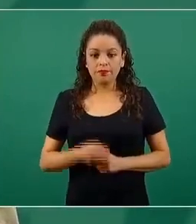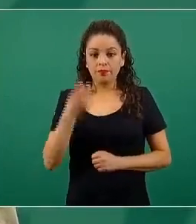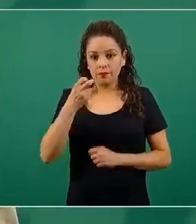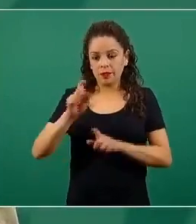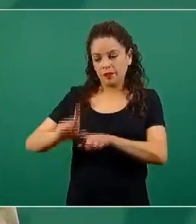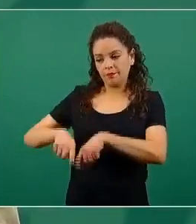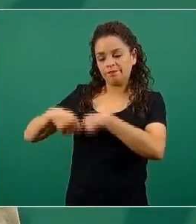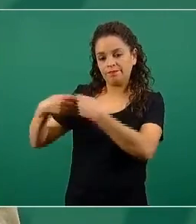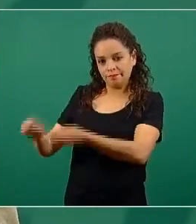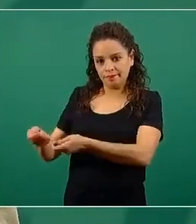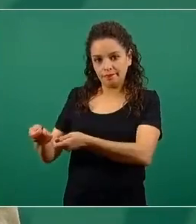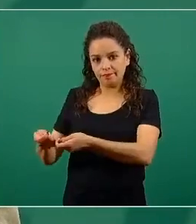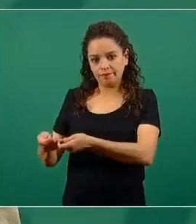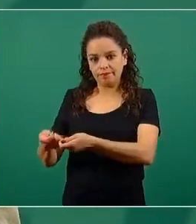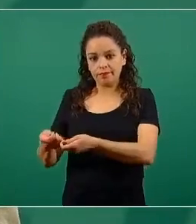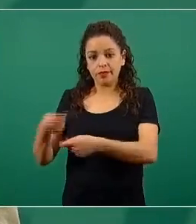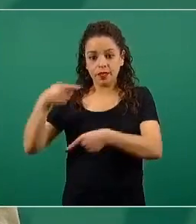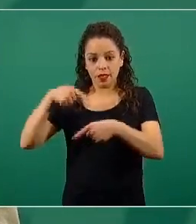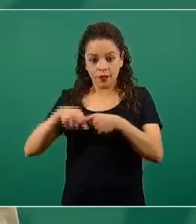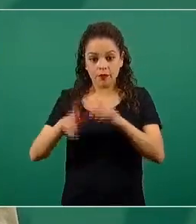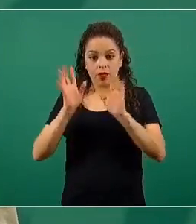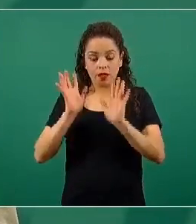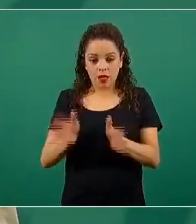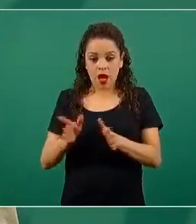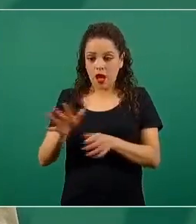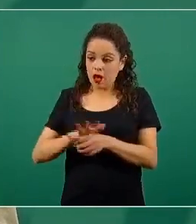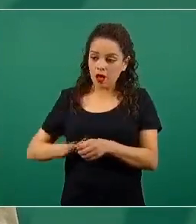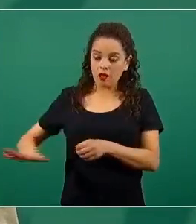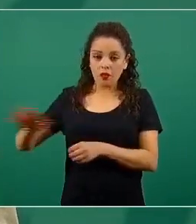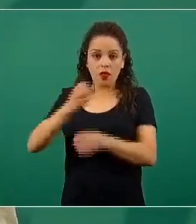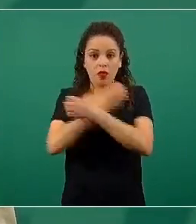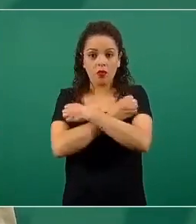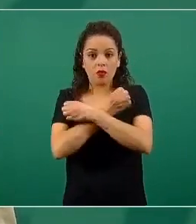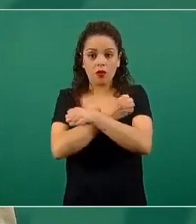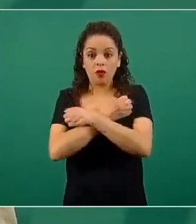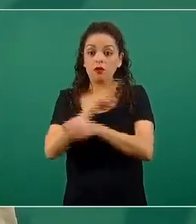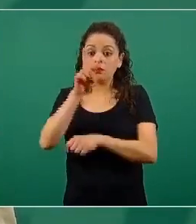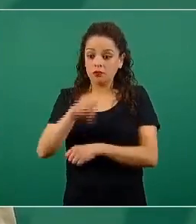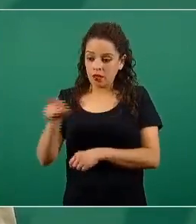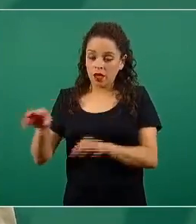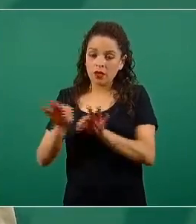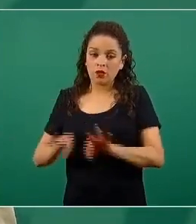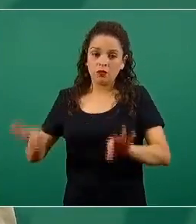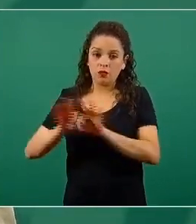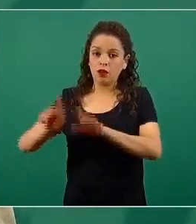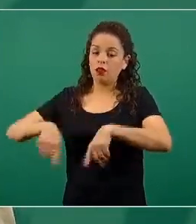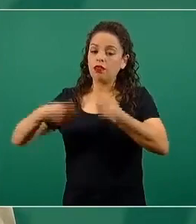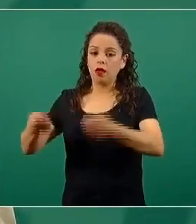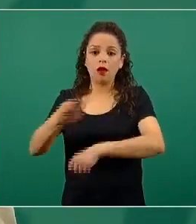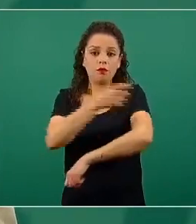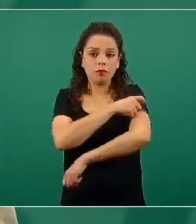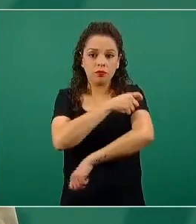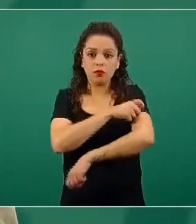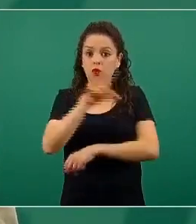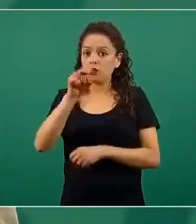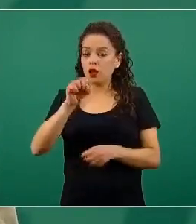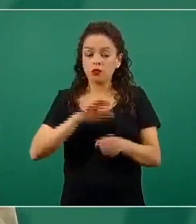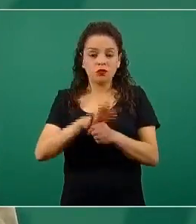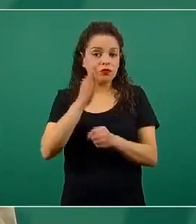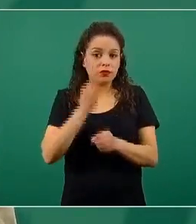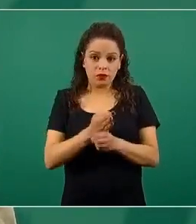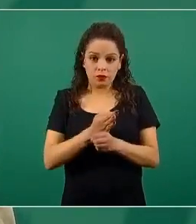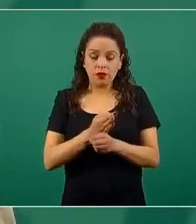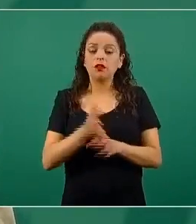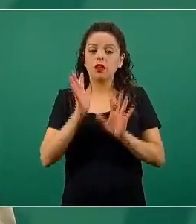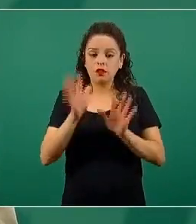eso, se inicia. La apertura del sector educativo es un componente importante de la vacunación, no es suficiente. Estamos trabajando con la Secretaría